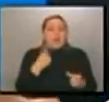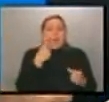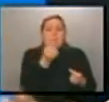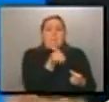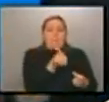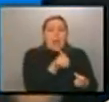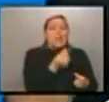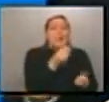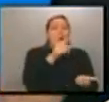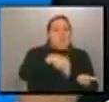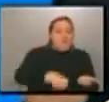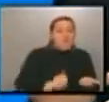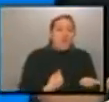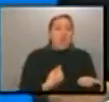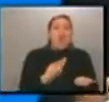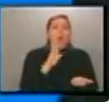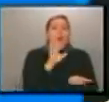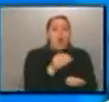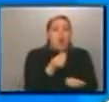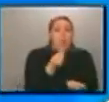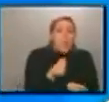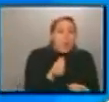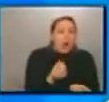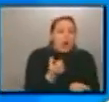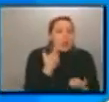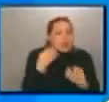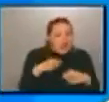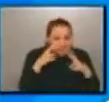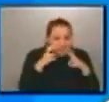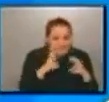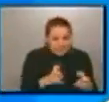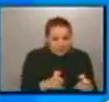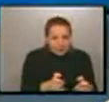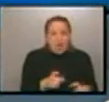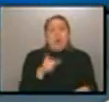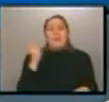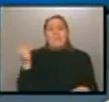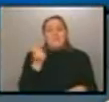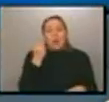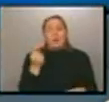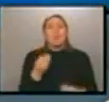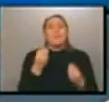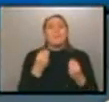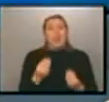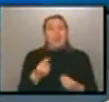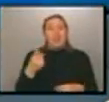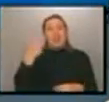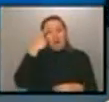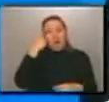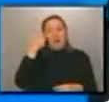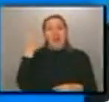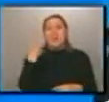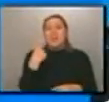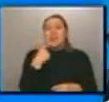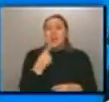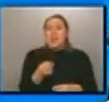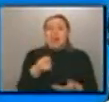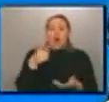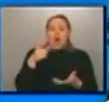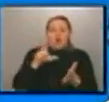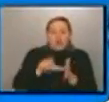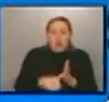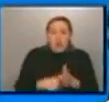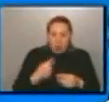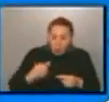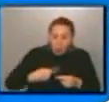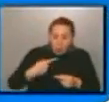dónde salieron, de qué banco salieron esos billetes. Es muy importante esto, ¿por qué razón? ¿Te acordás que se dijo que habían tardado mucho en contar los billetes